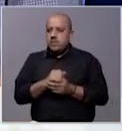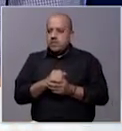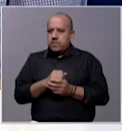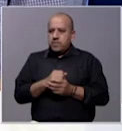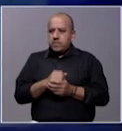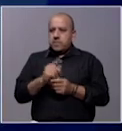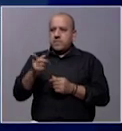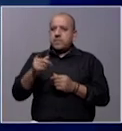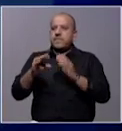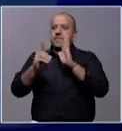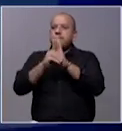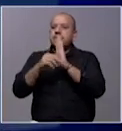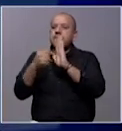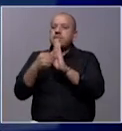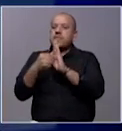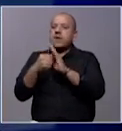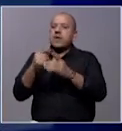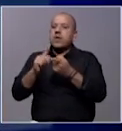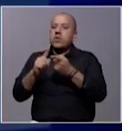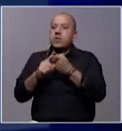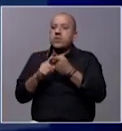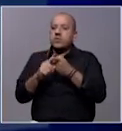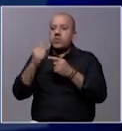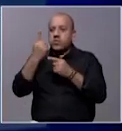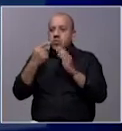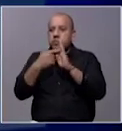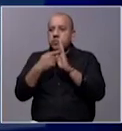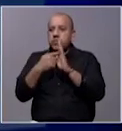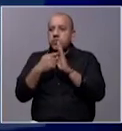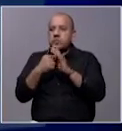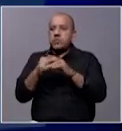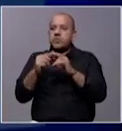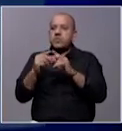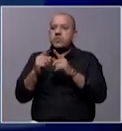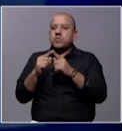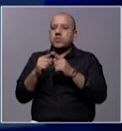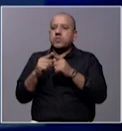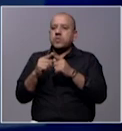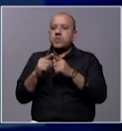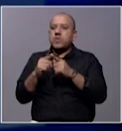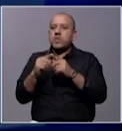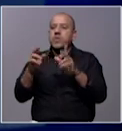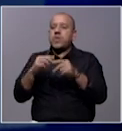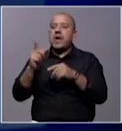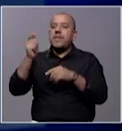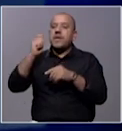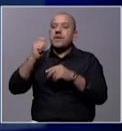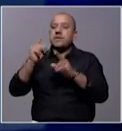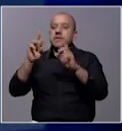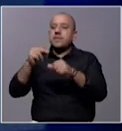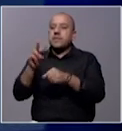el documento de la oposición acordó declarar pienso uno de los temas no porque el tiempo se nos acaba pero declarar emergencia a la